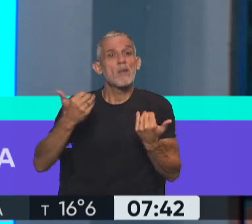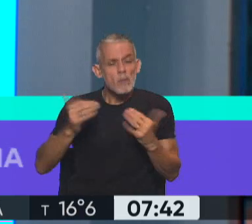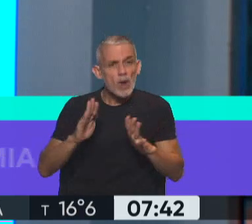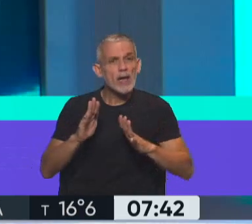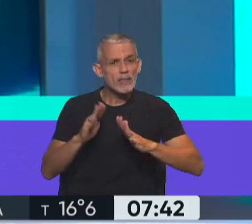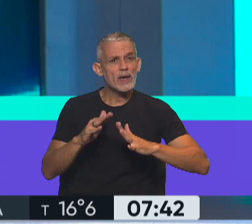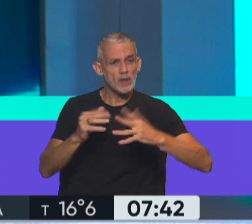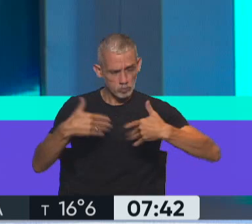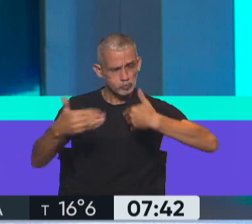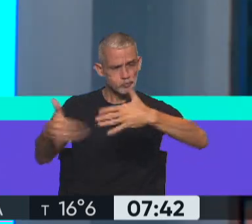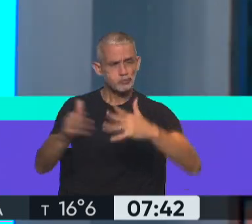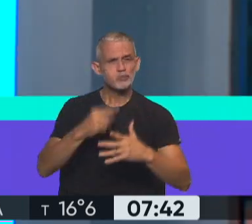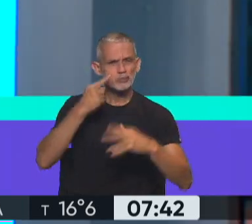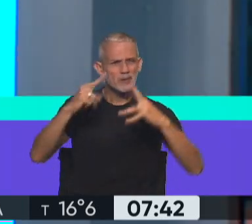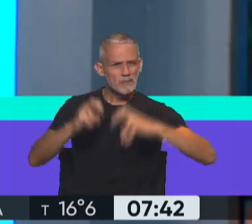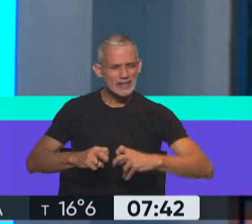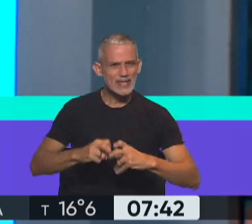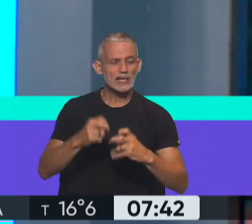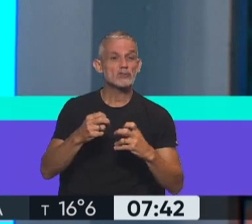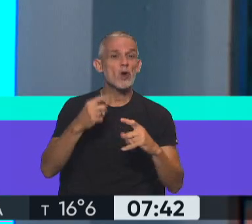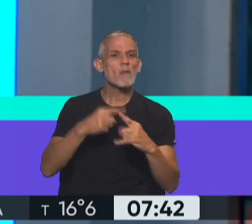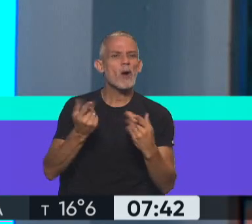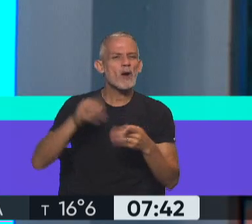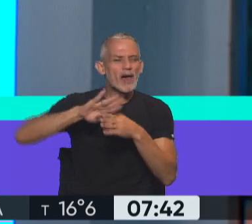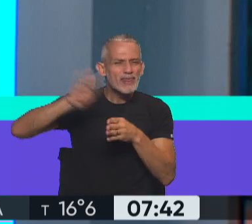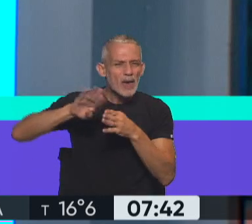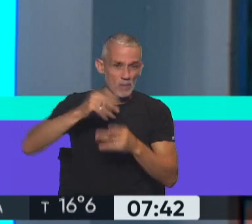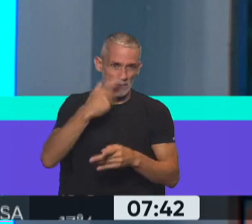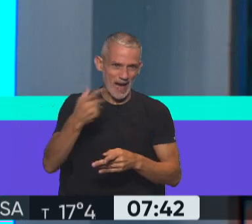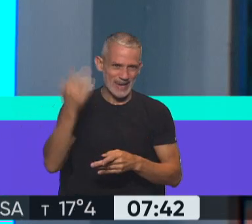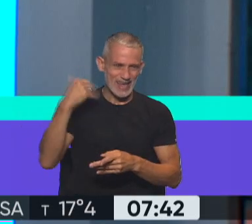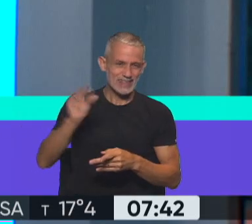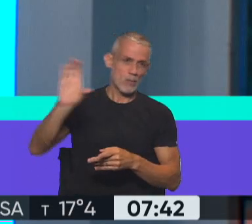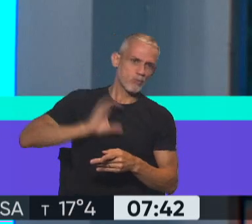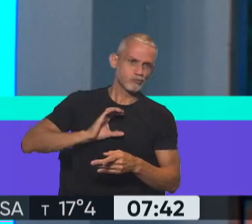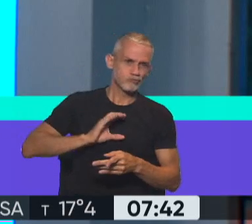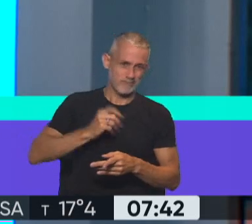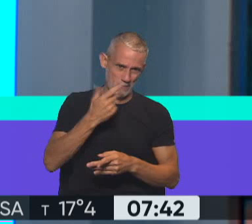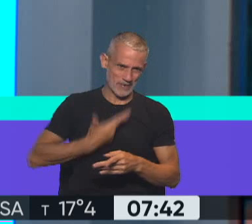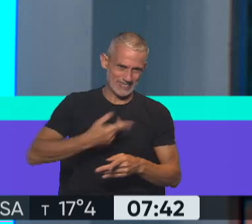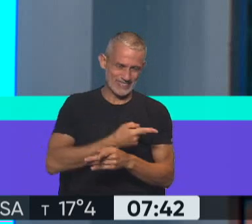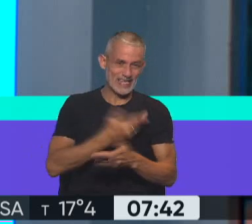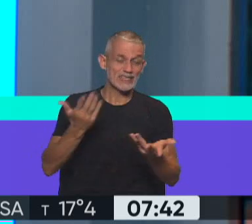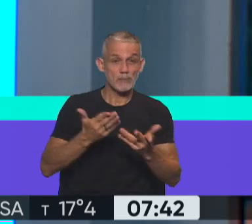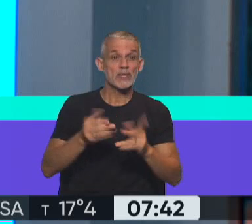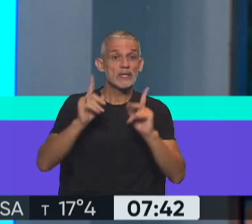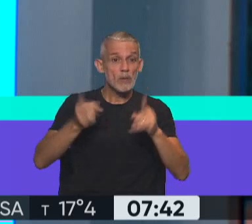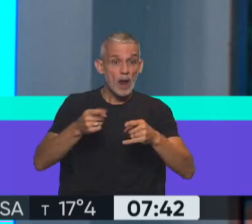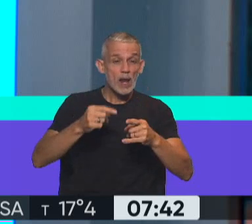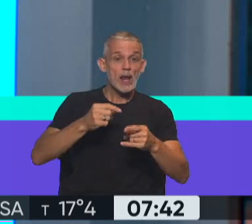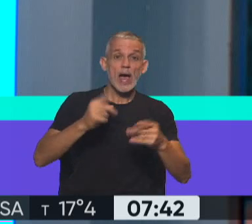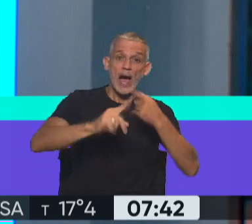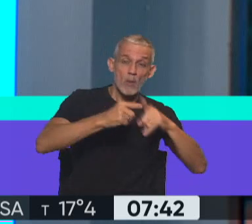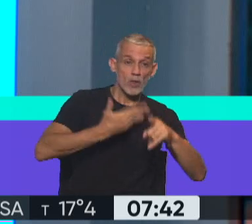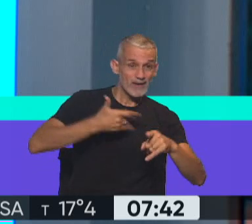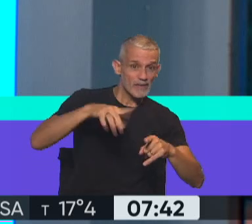avanzar con la investigación, la querella criminal por el endeudamiento de Mauricio Macri cuando era presidente, aun cuando avance el acuerdo con